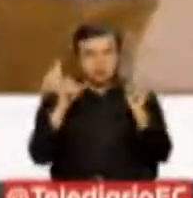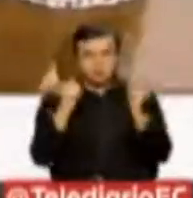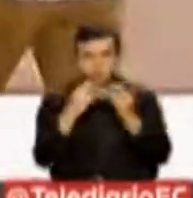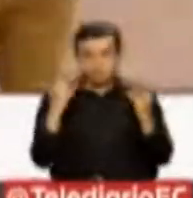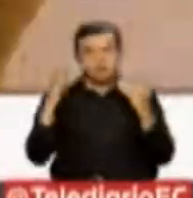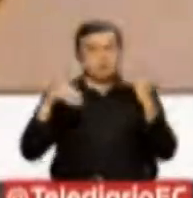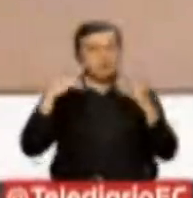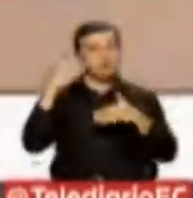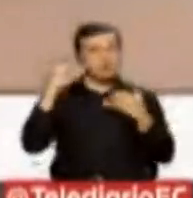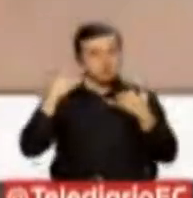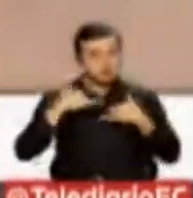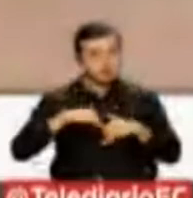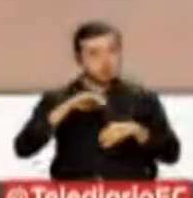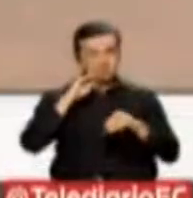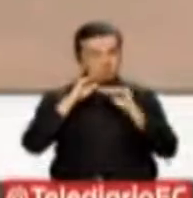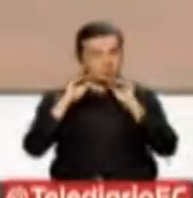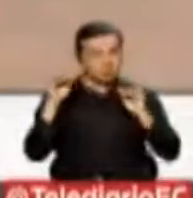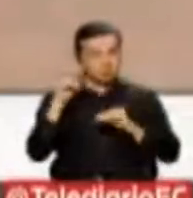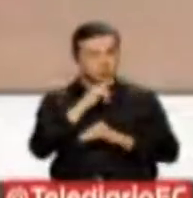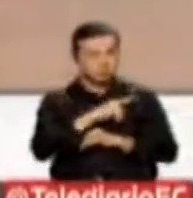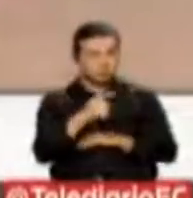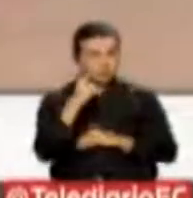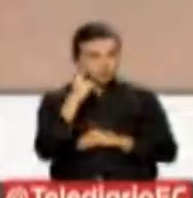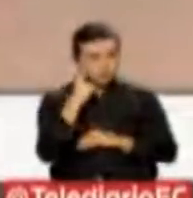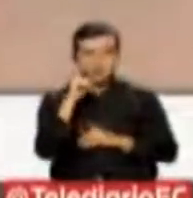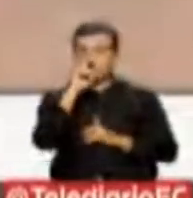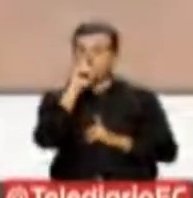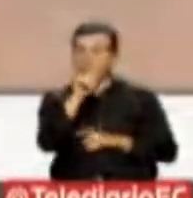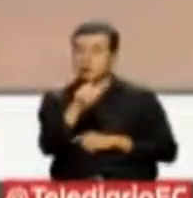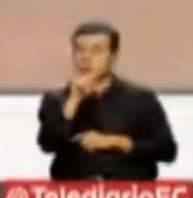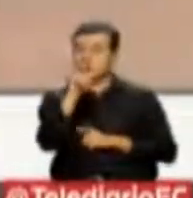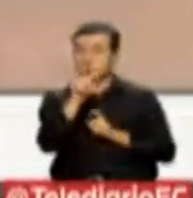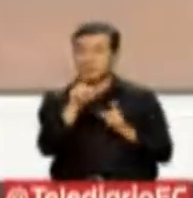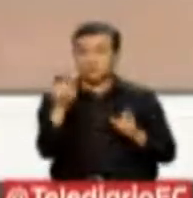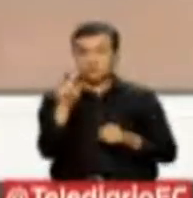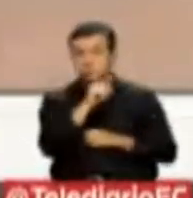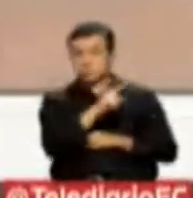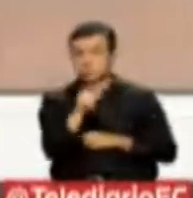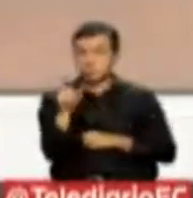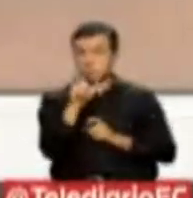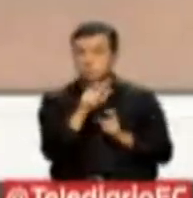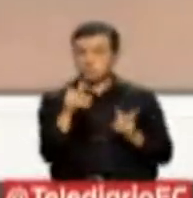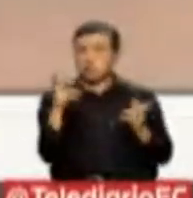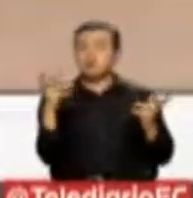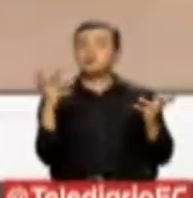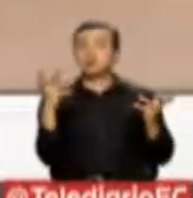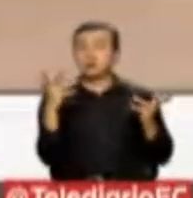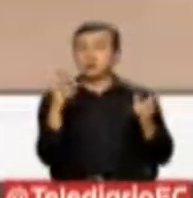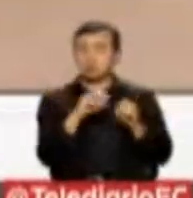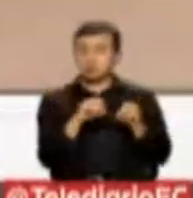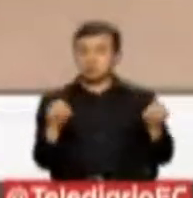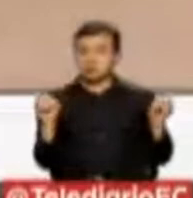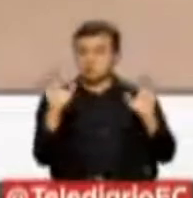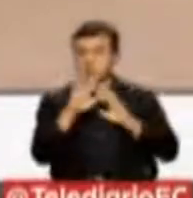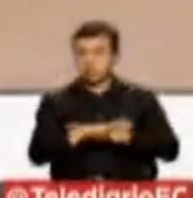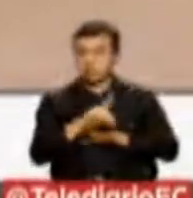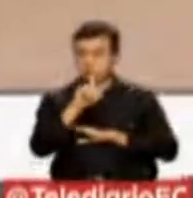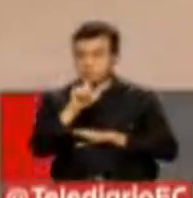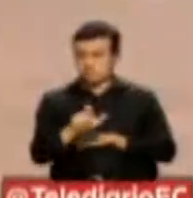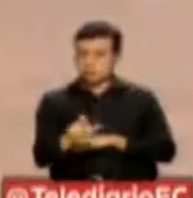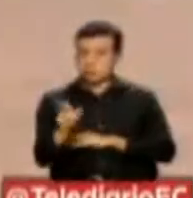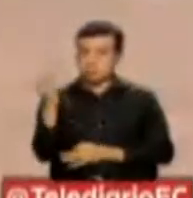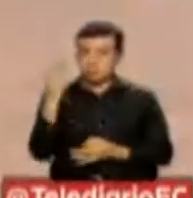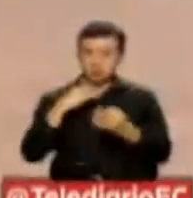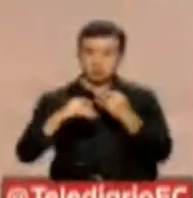Más adelante yo tengo que decirte que vamos a estar consultando para aquellas personas que quisieran acceder a una beca. Ya tenemos a una persona que nos va a